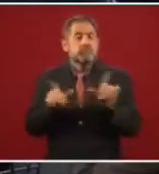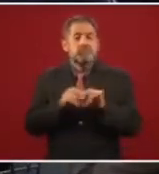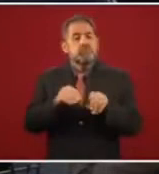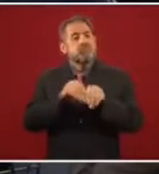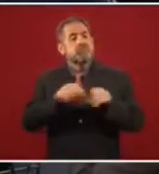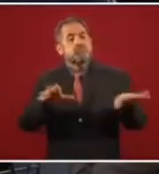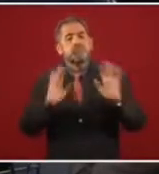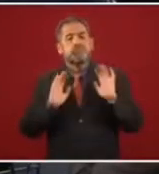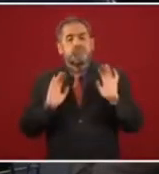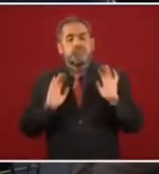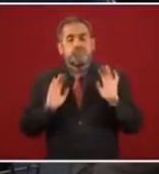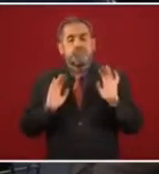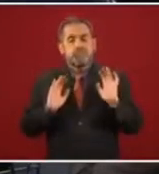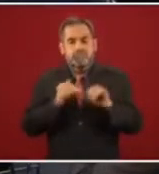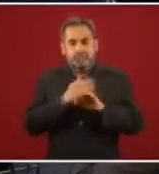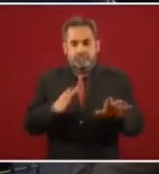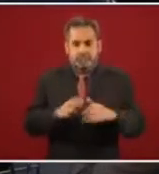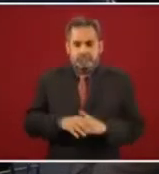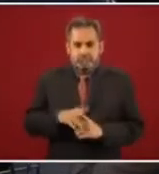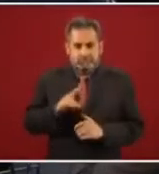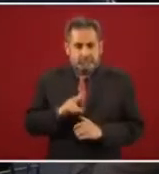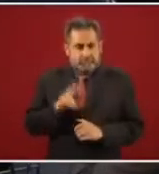más la información.